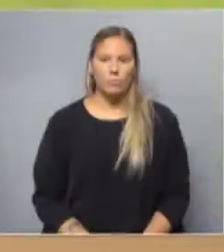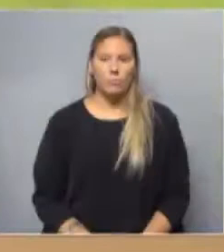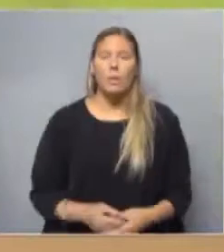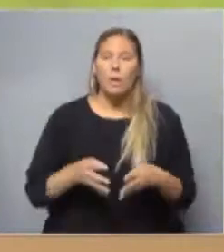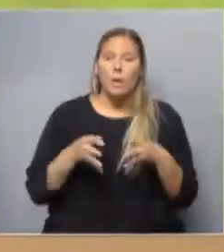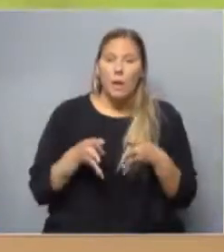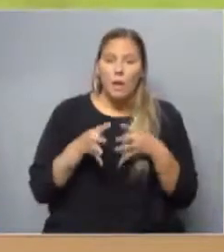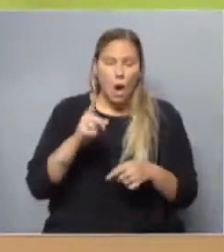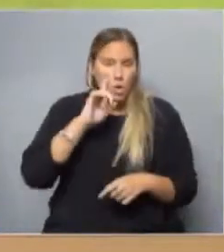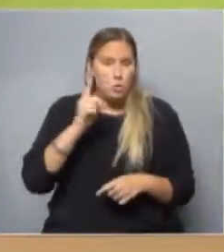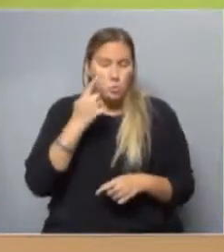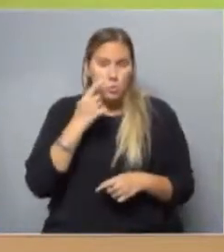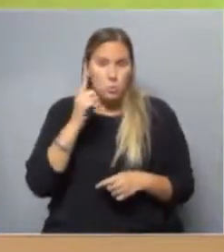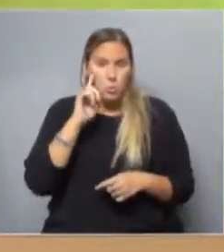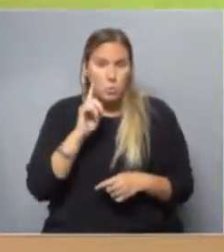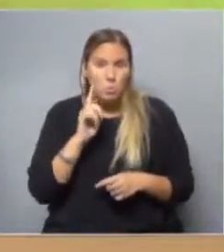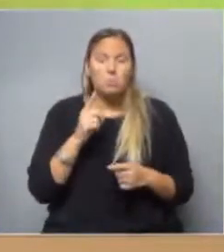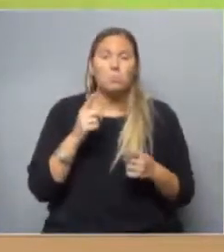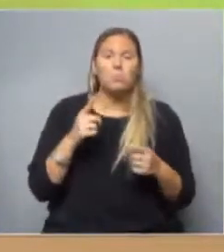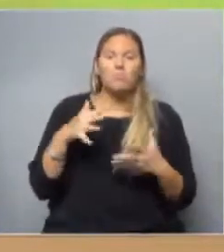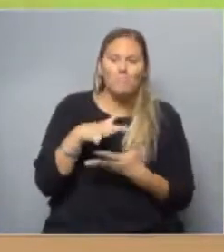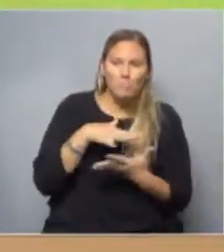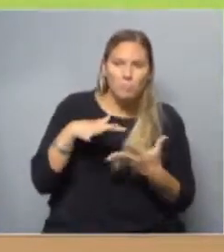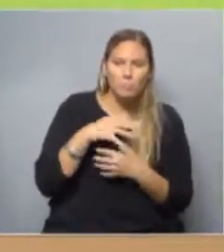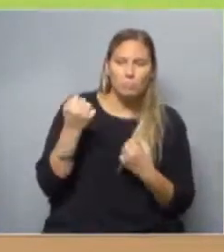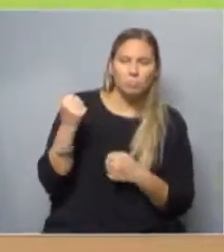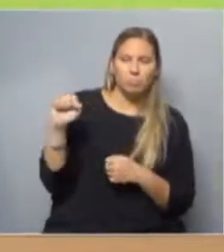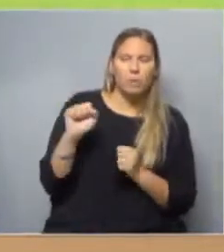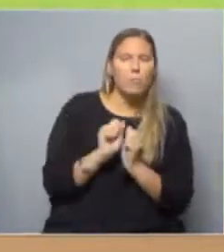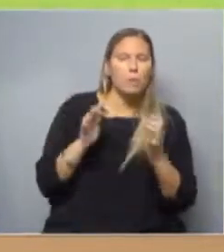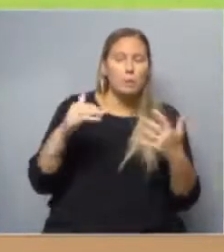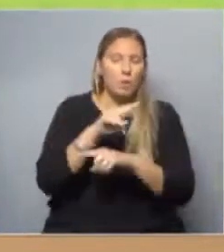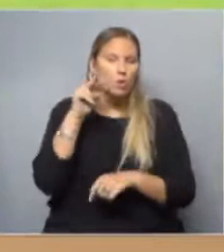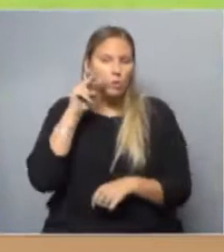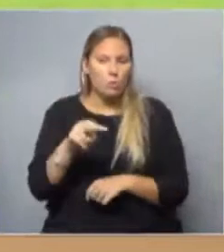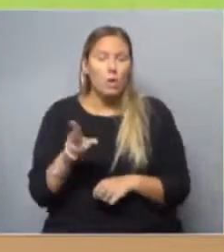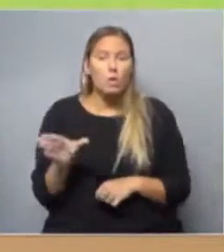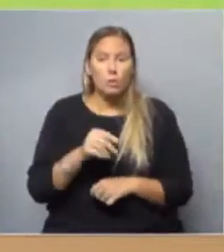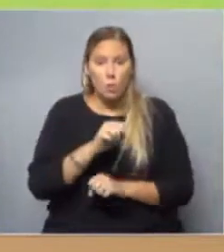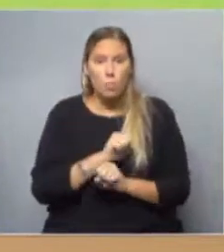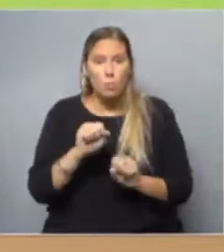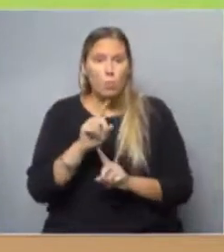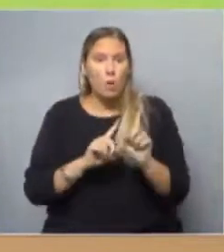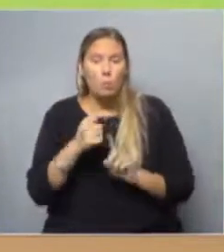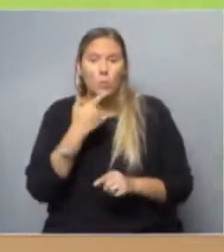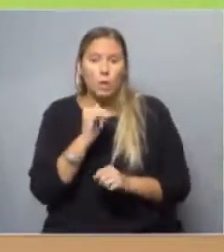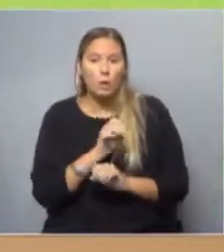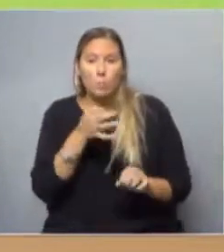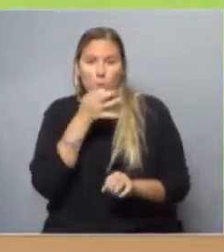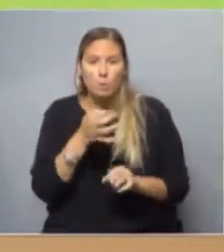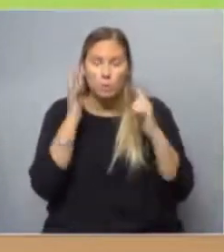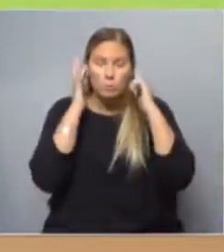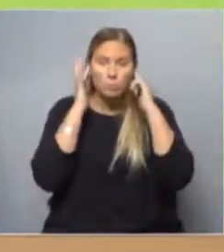Guerras desconocidas, tragedias ignoradas, pandemias invisibles, todos podemos citar algunos ejemplos para estas